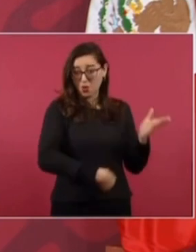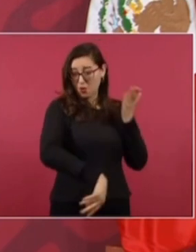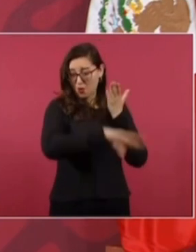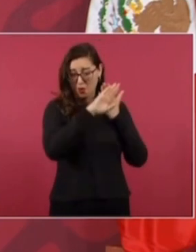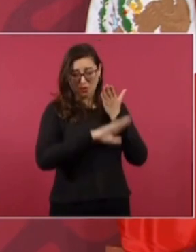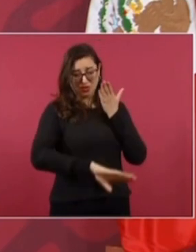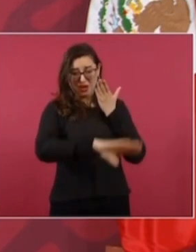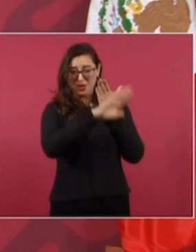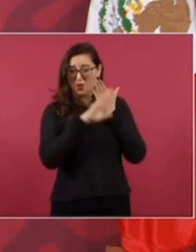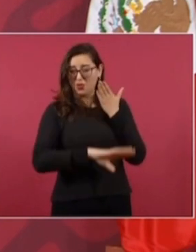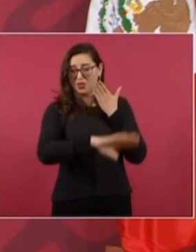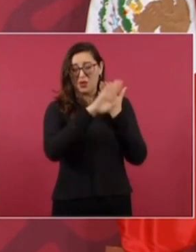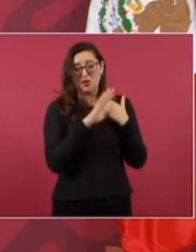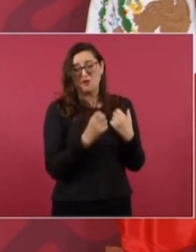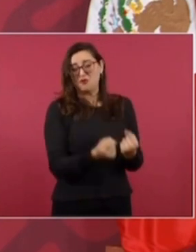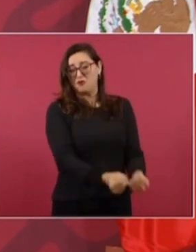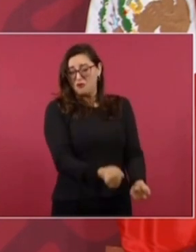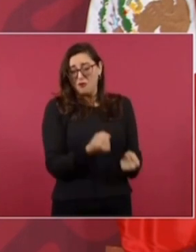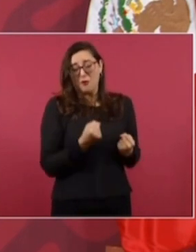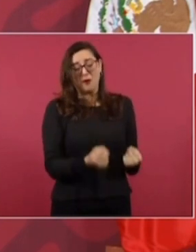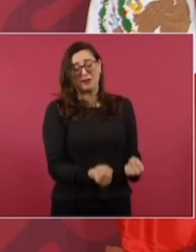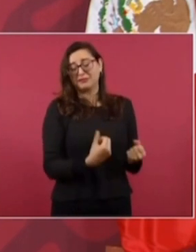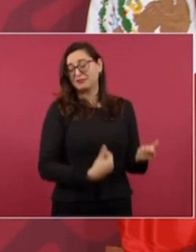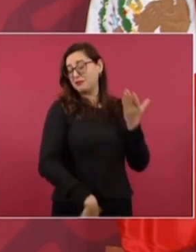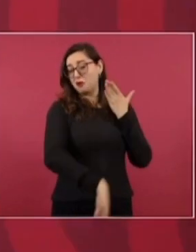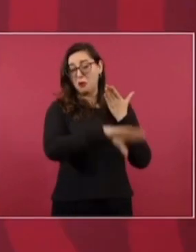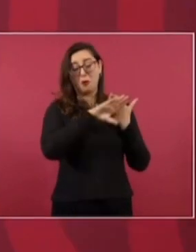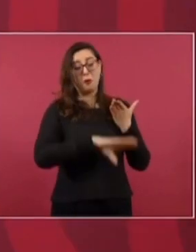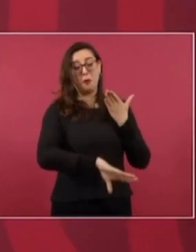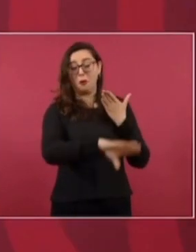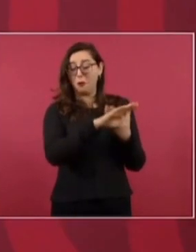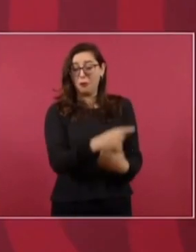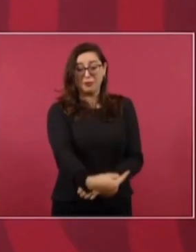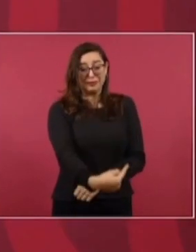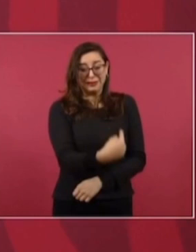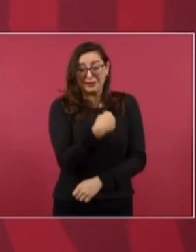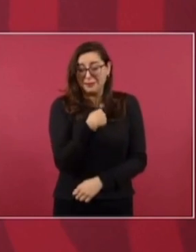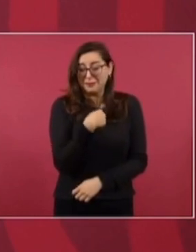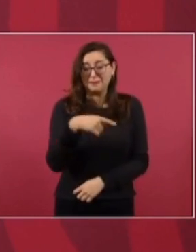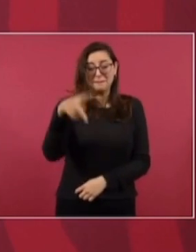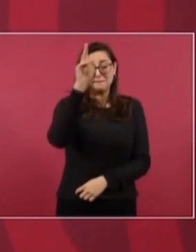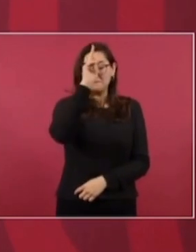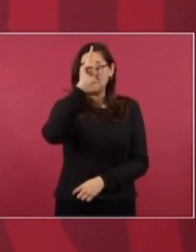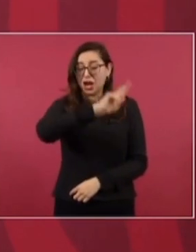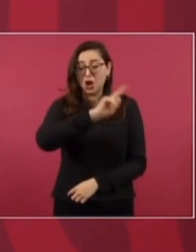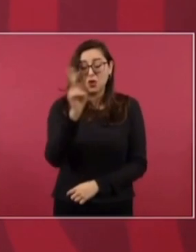para derrocar al presidente Madero